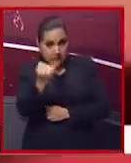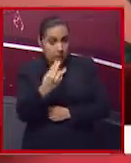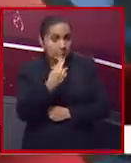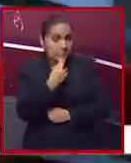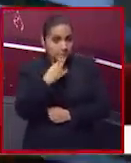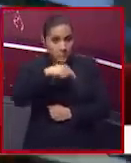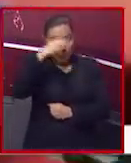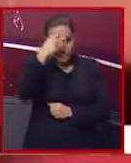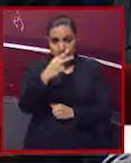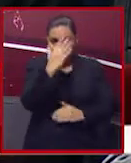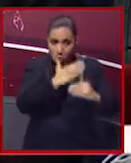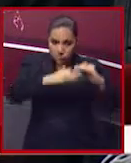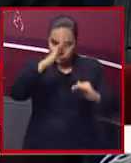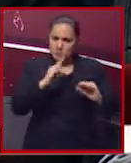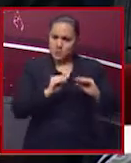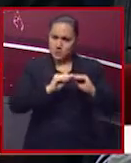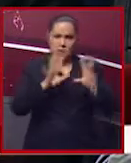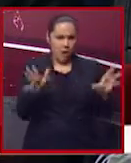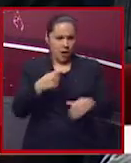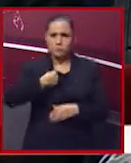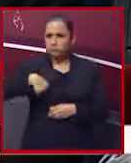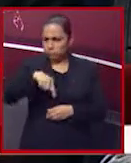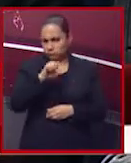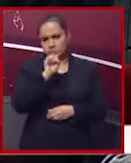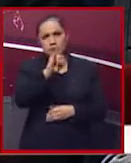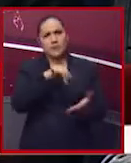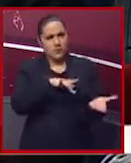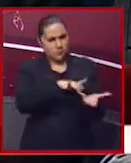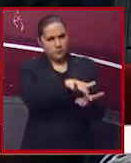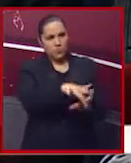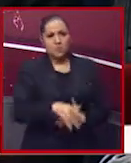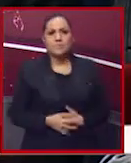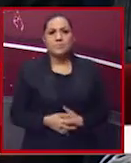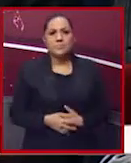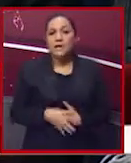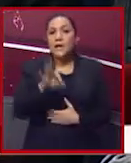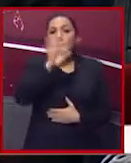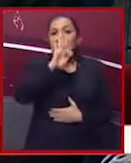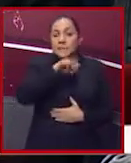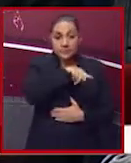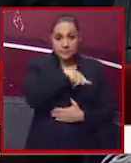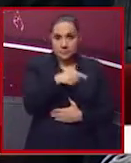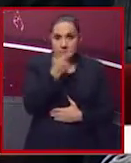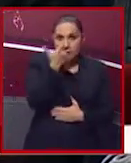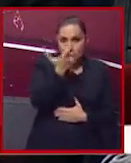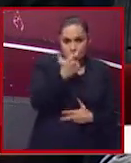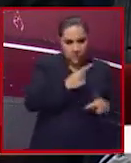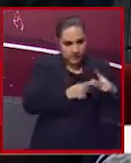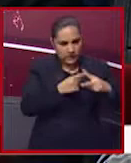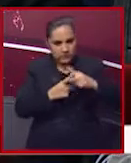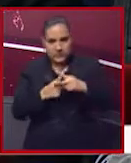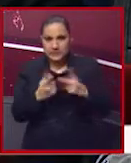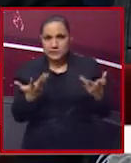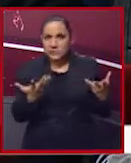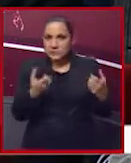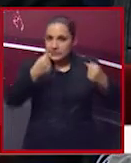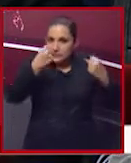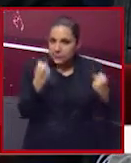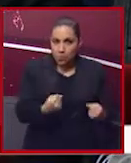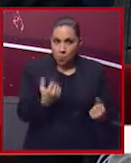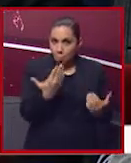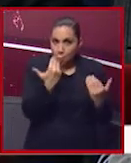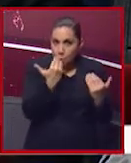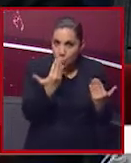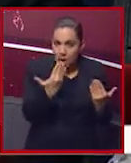país. Si la economía está prendida con alfileres, de no señalarse esta